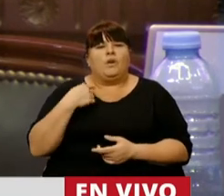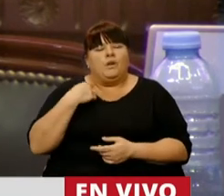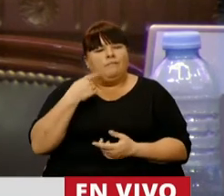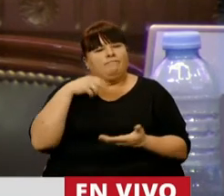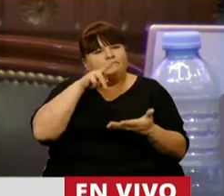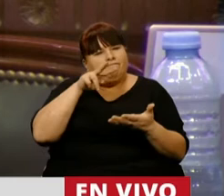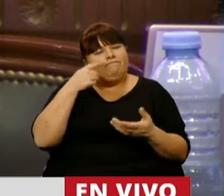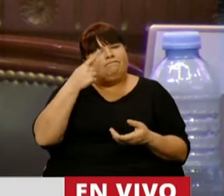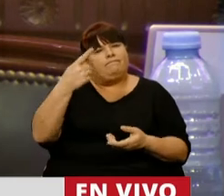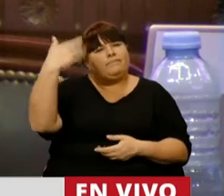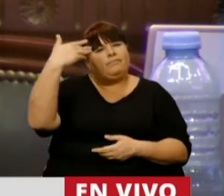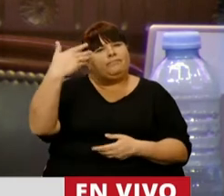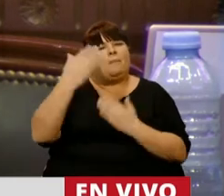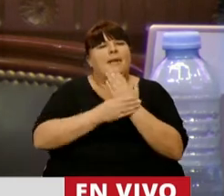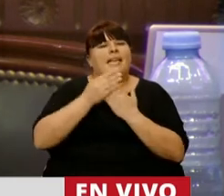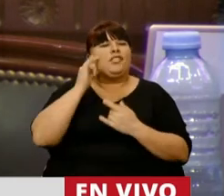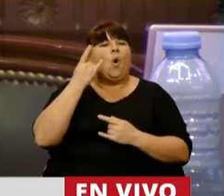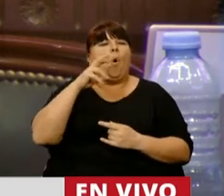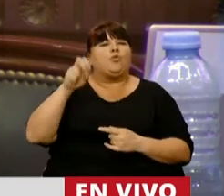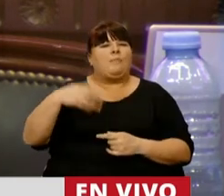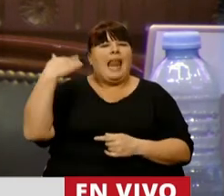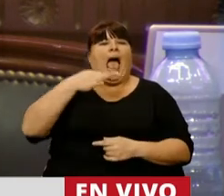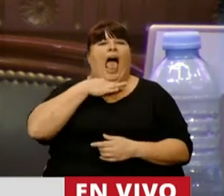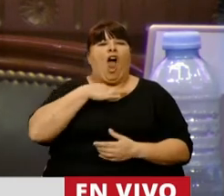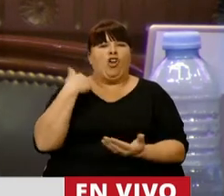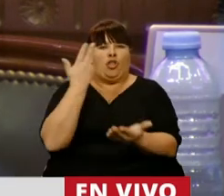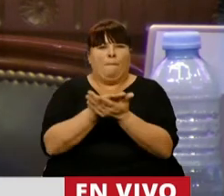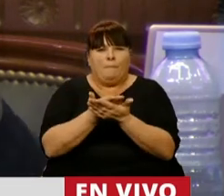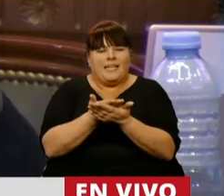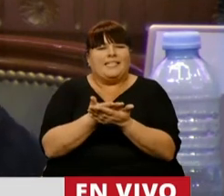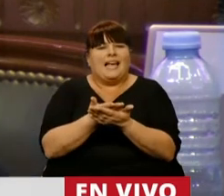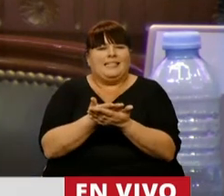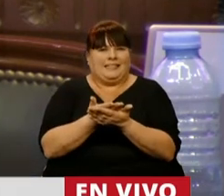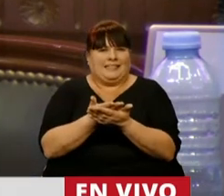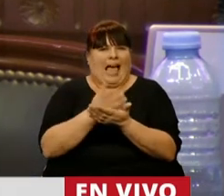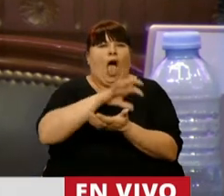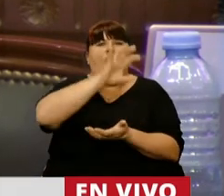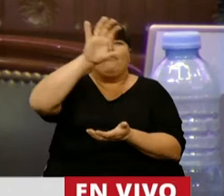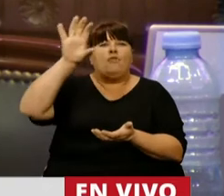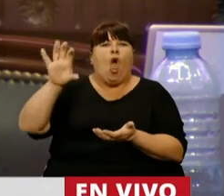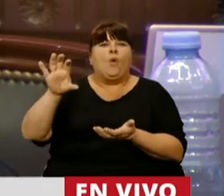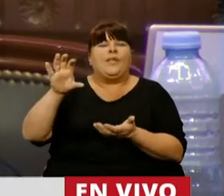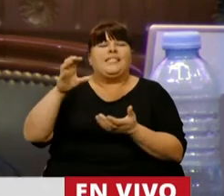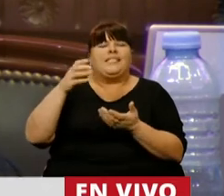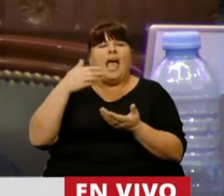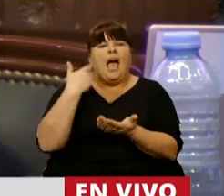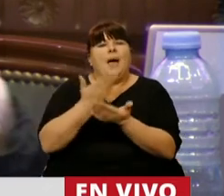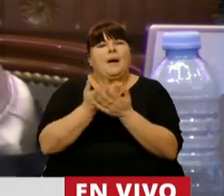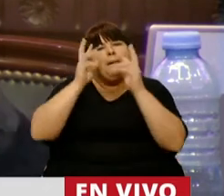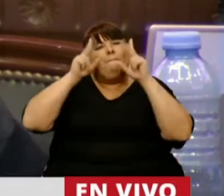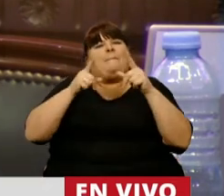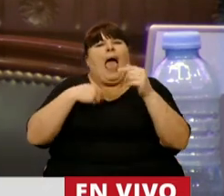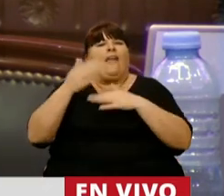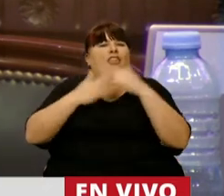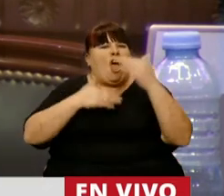he mirado el discurso del ministro Guzmán en agosto cuando presentó ante las provincias un plan